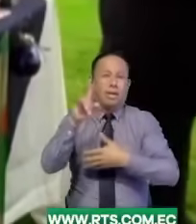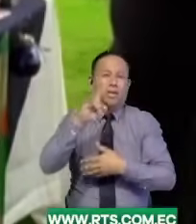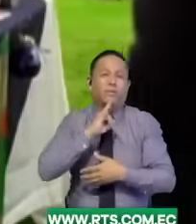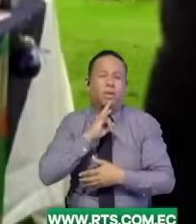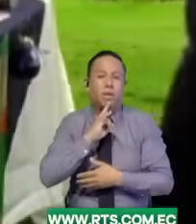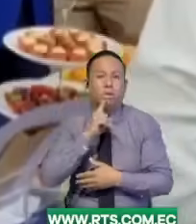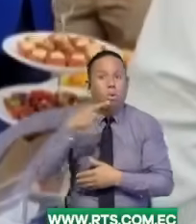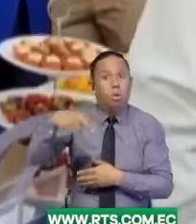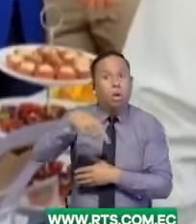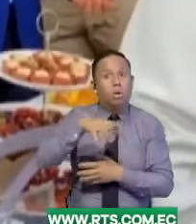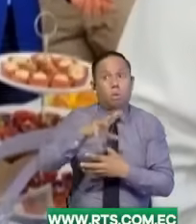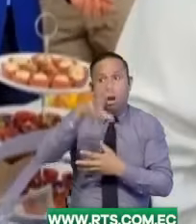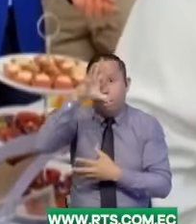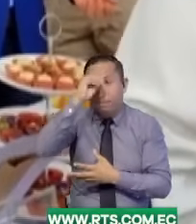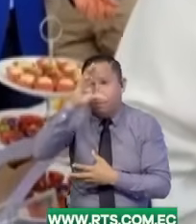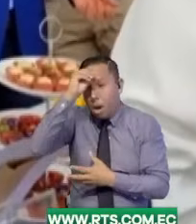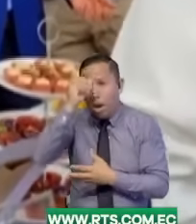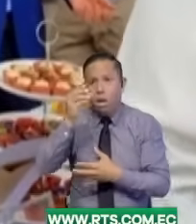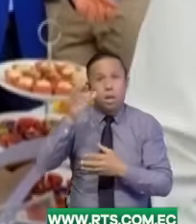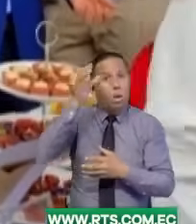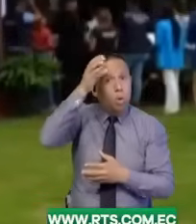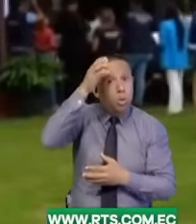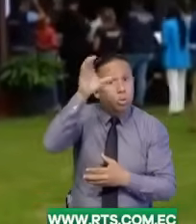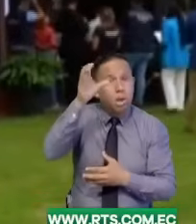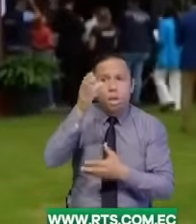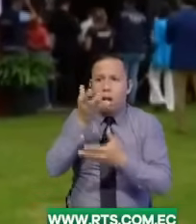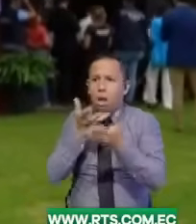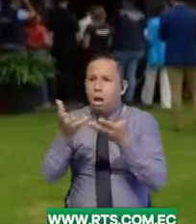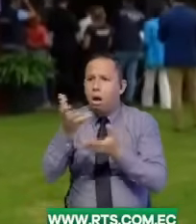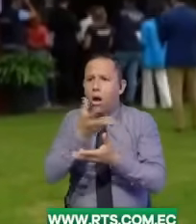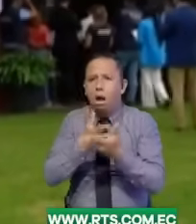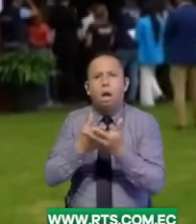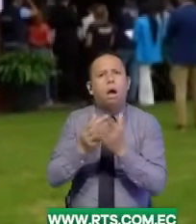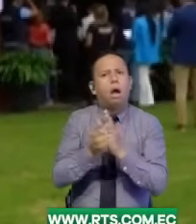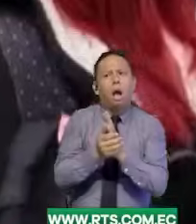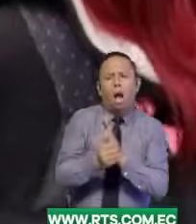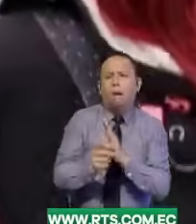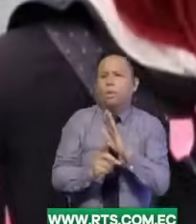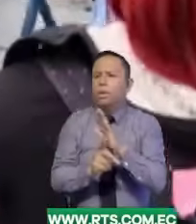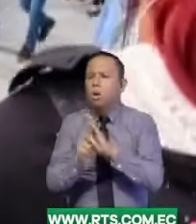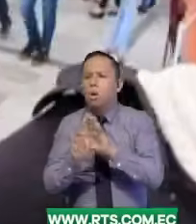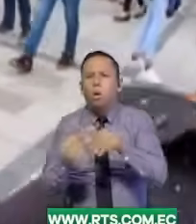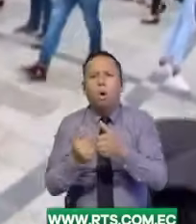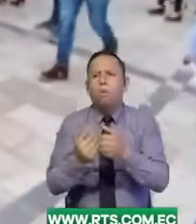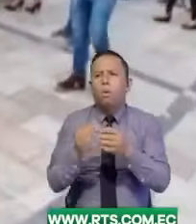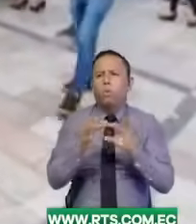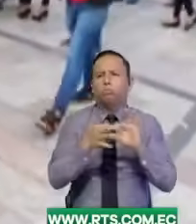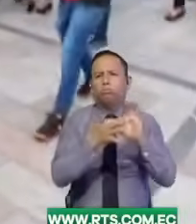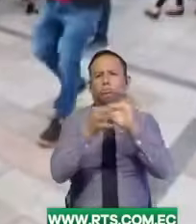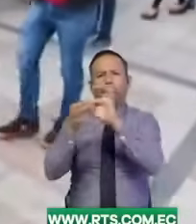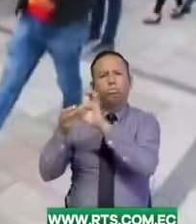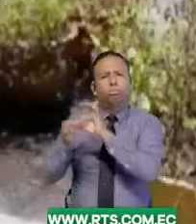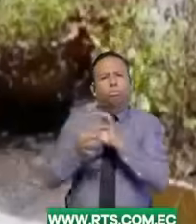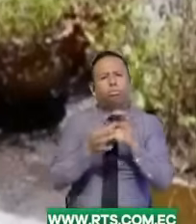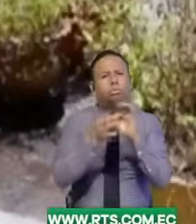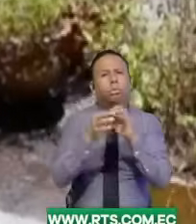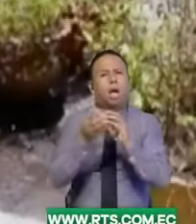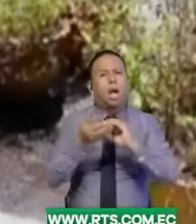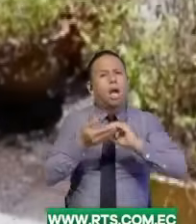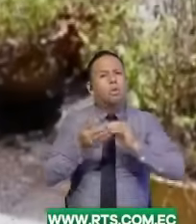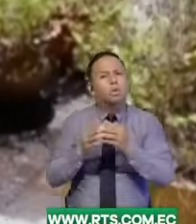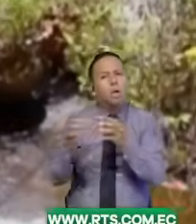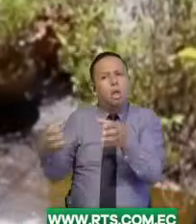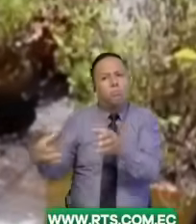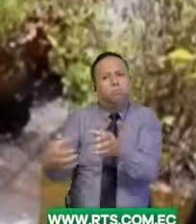aprender, compartir conocimientos, desarrollar sus habilidades comerciales, crear redes y asociaciones duraderas para